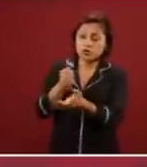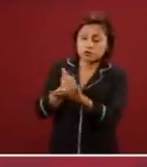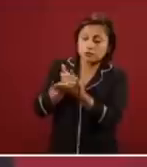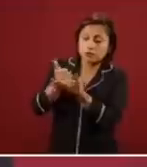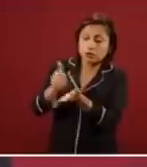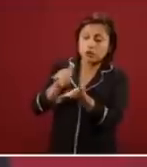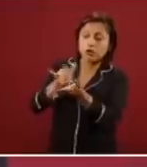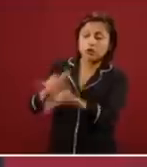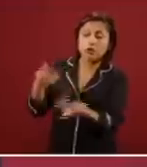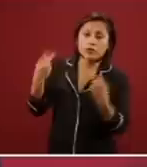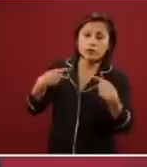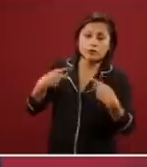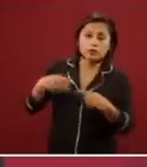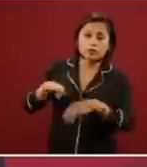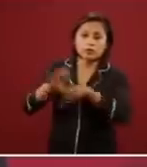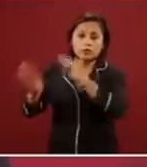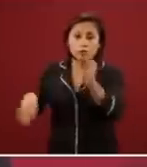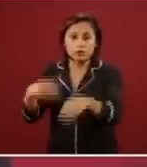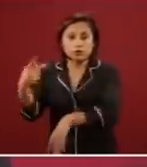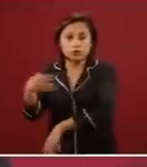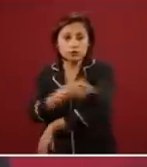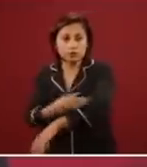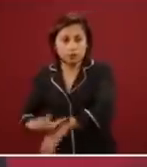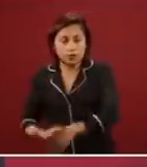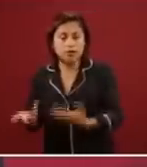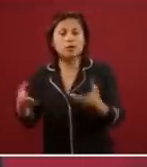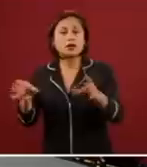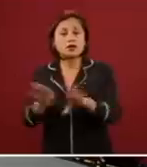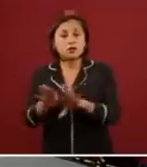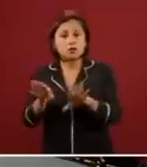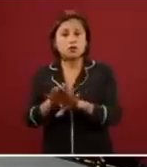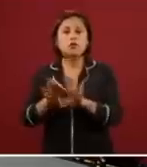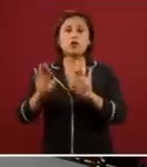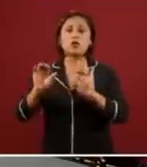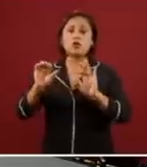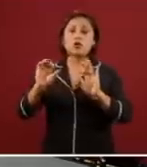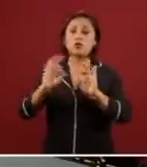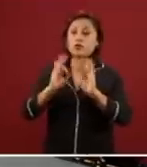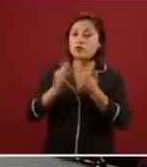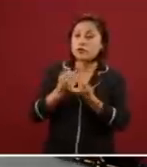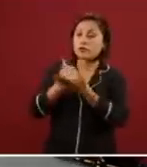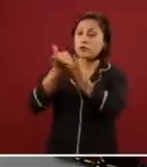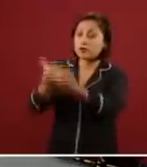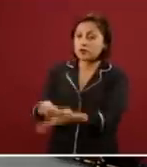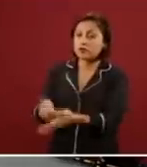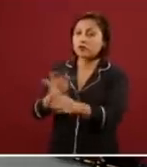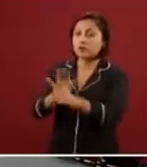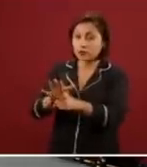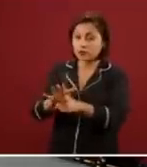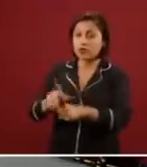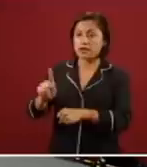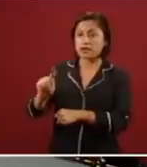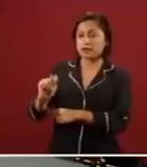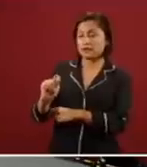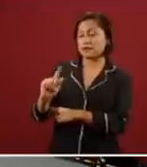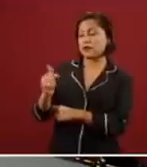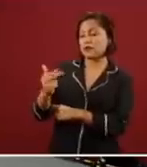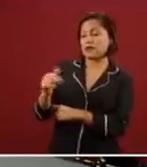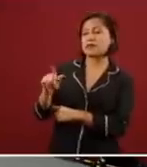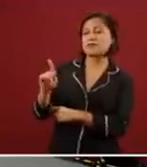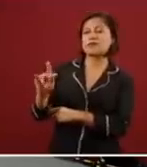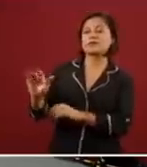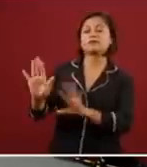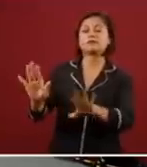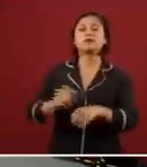y qué acciones se están llevando a cabo. El viernes. Y la segunda pregunta, presidente. La Hualilpan. Tlaulilpan, sí.